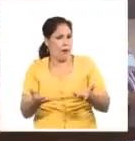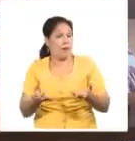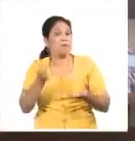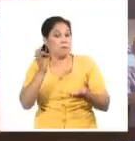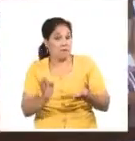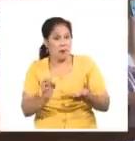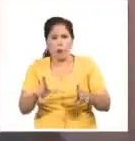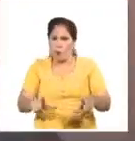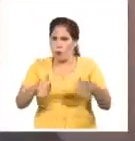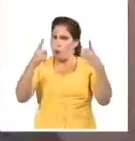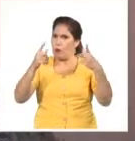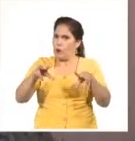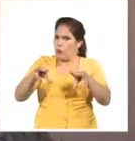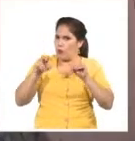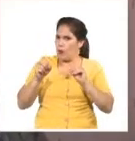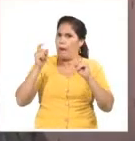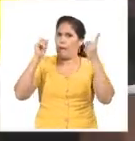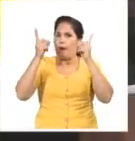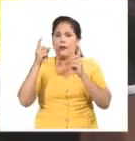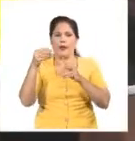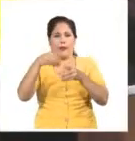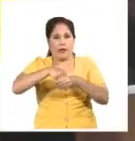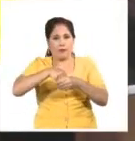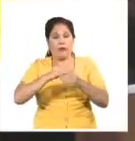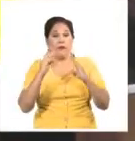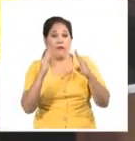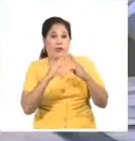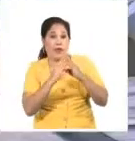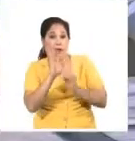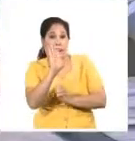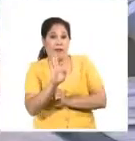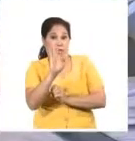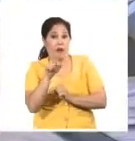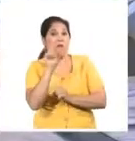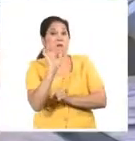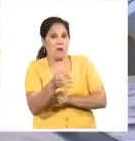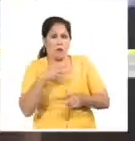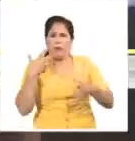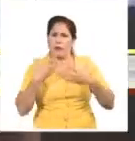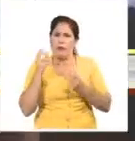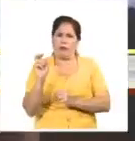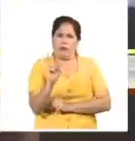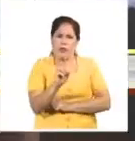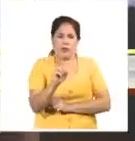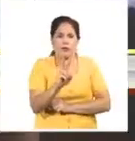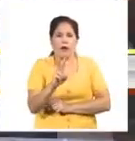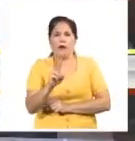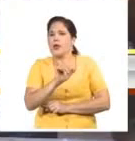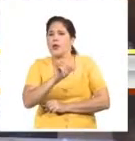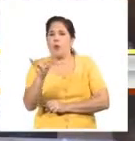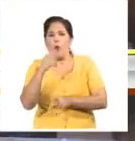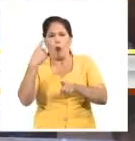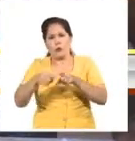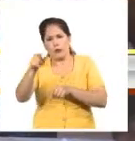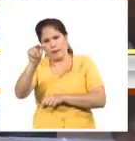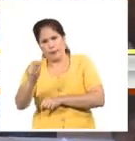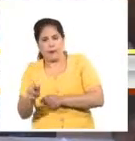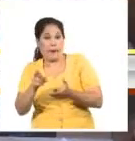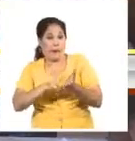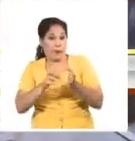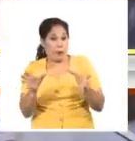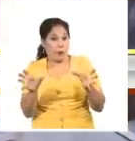¿Cómo se cumple la implementación de la política de la vivienda en el municipio Rafael Freire? Motivó la visita encabezada por Miguel García François, miembro